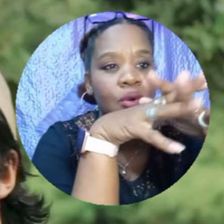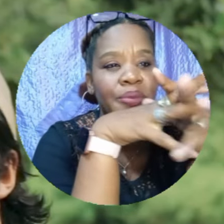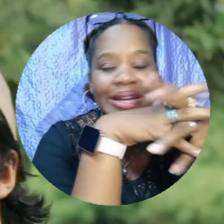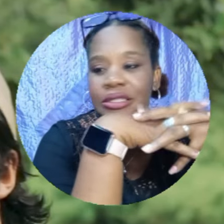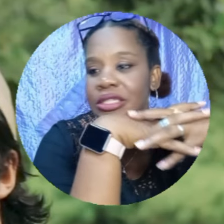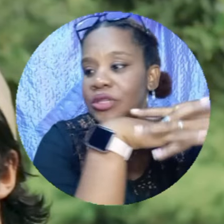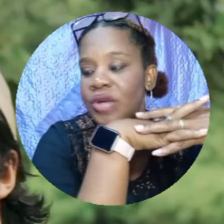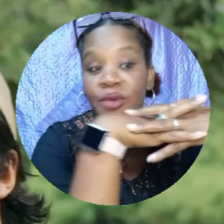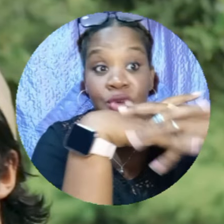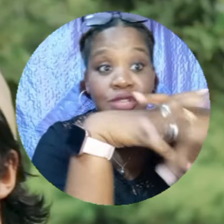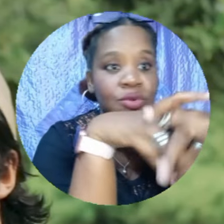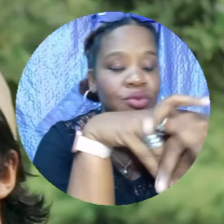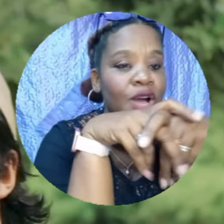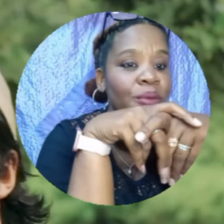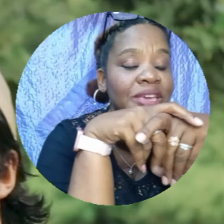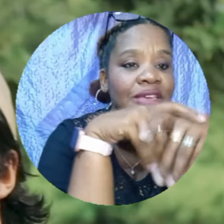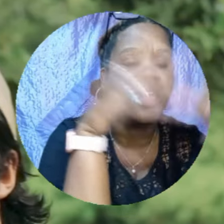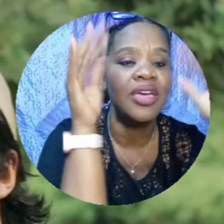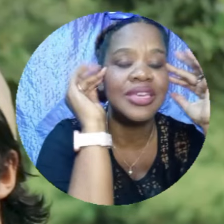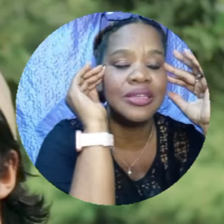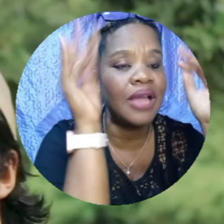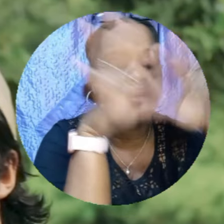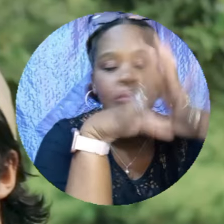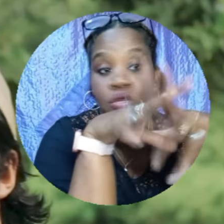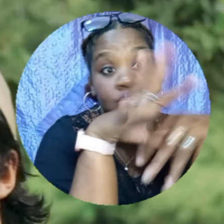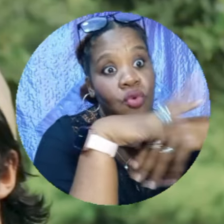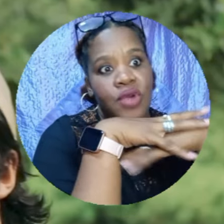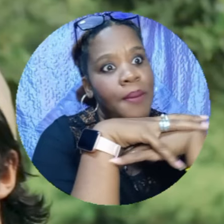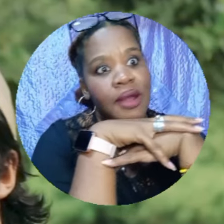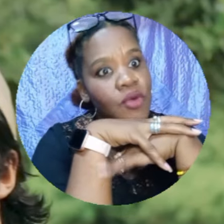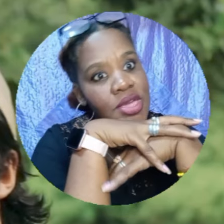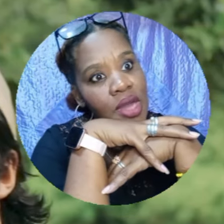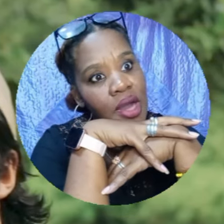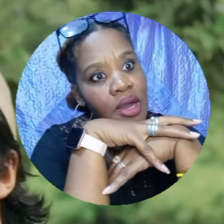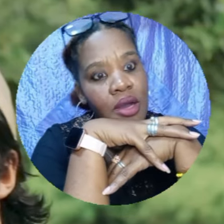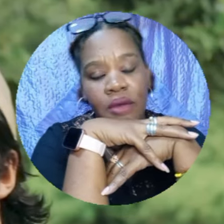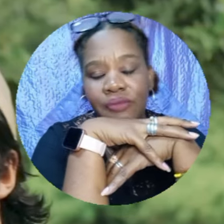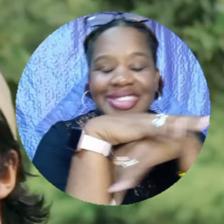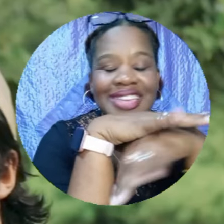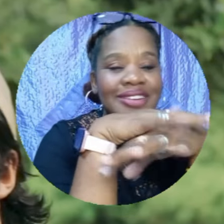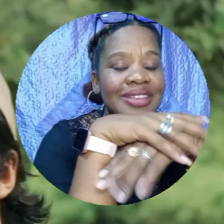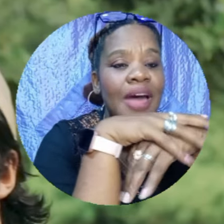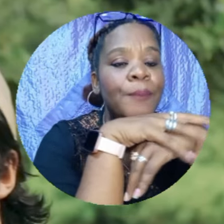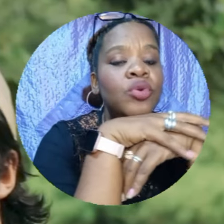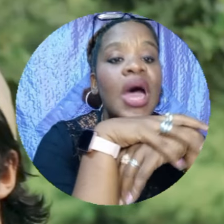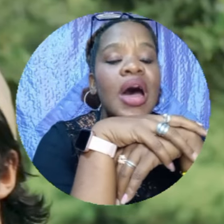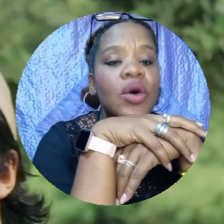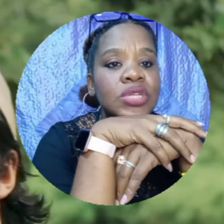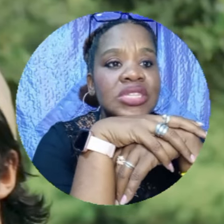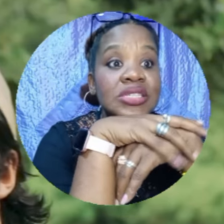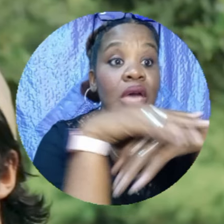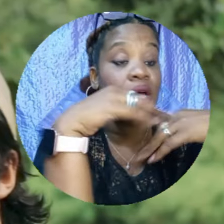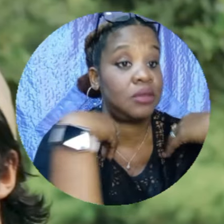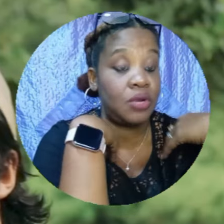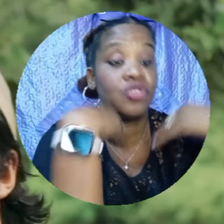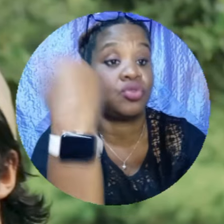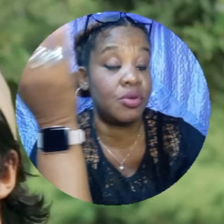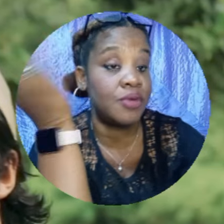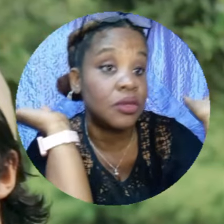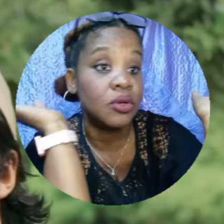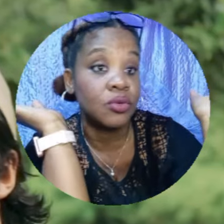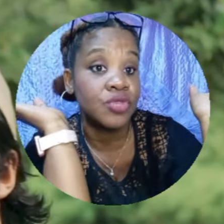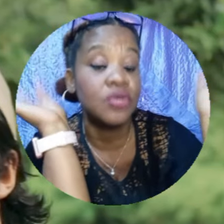comunitarios, compartir un almuerzo, una comida y tal, eso es una maravilla. De verdad, pura autenticidad. Hasta ahora